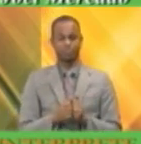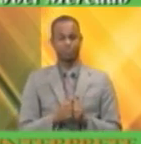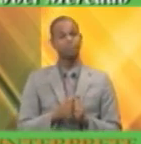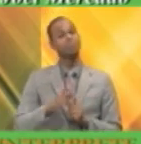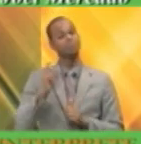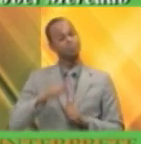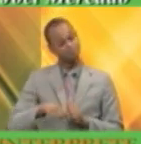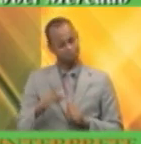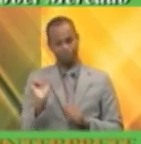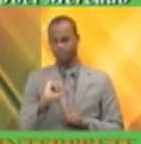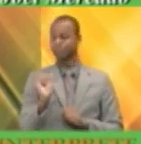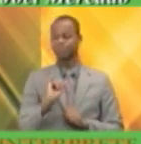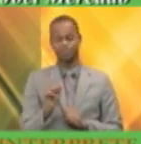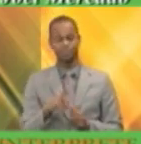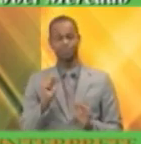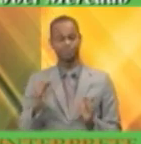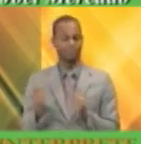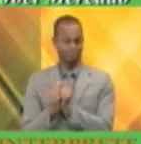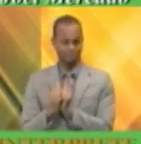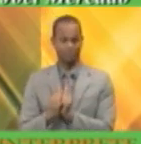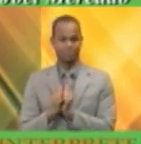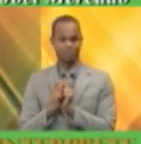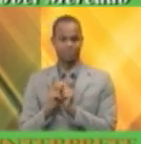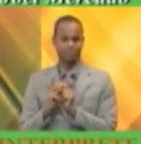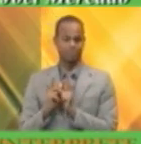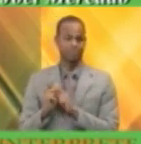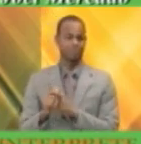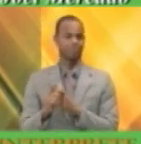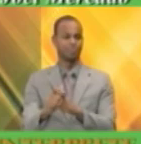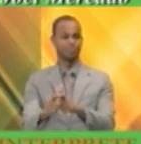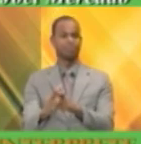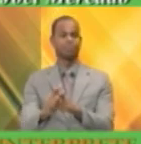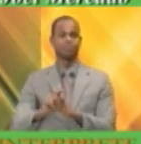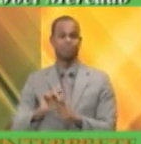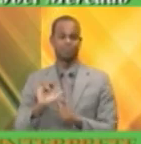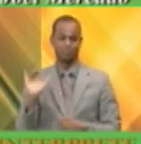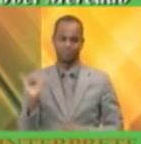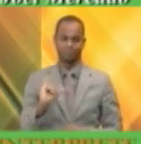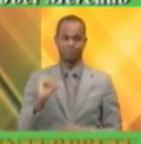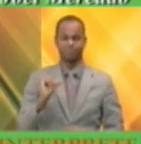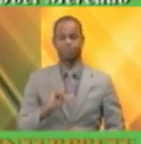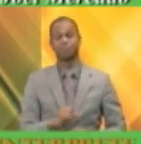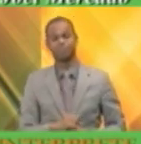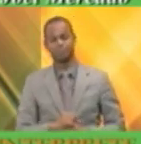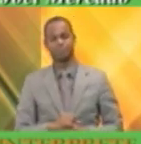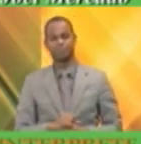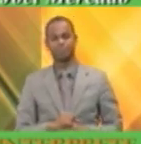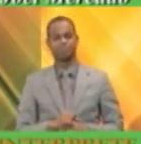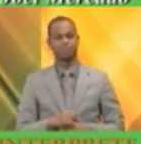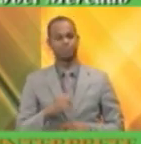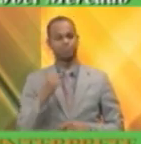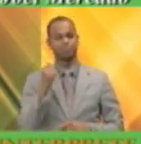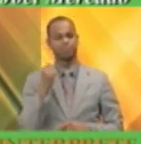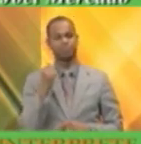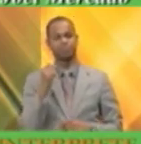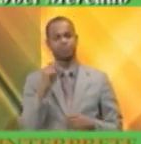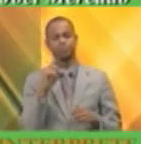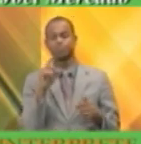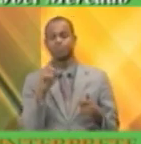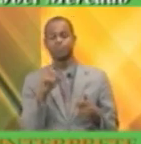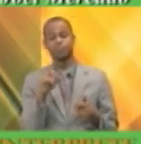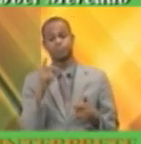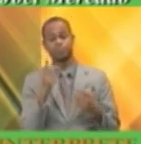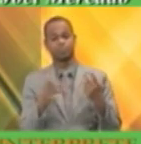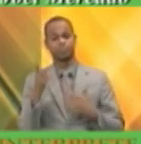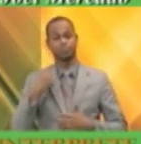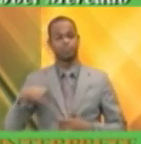que clasificarse. También, claro. E inscribirse como atleta también. Sí, entonces, quizá no tenemos